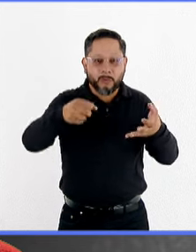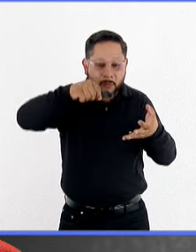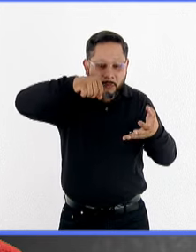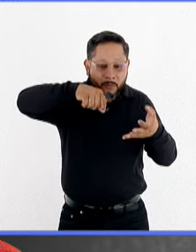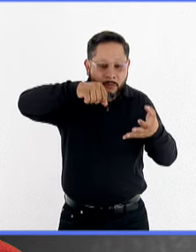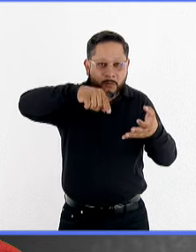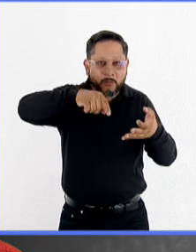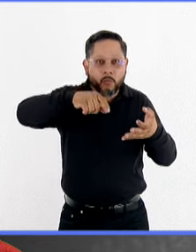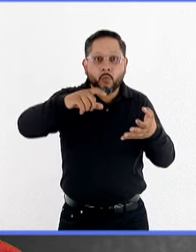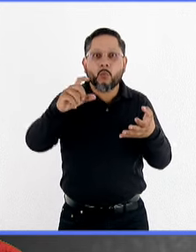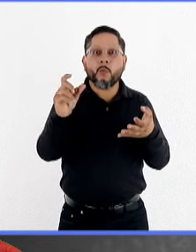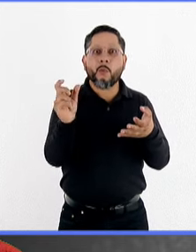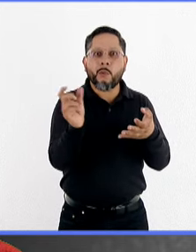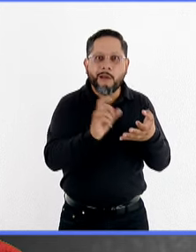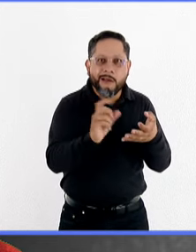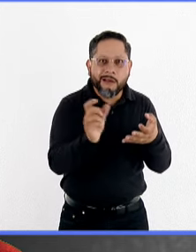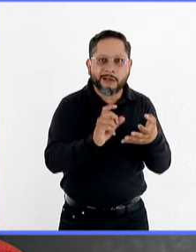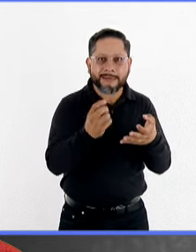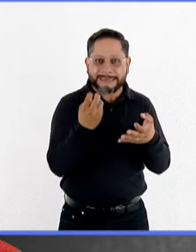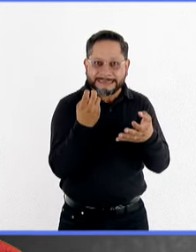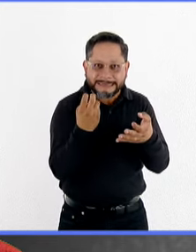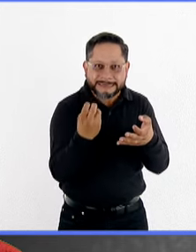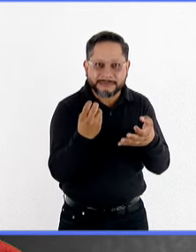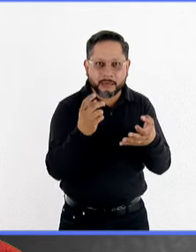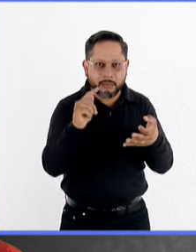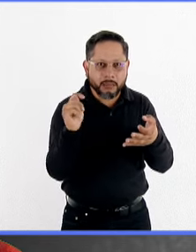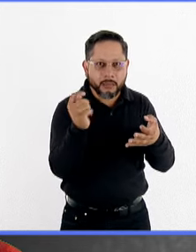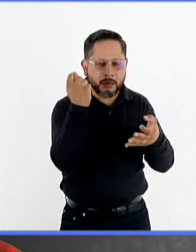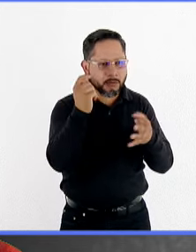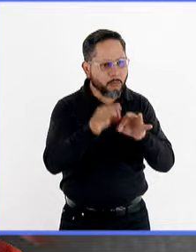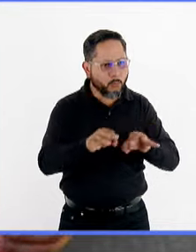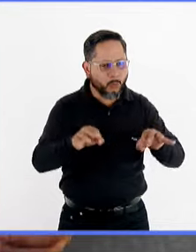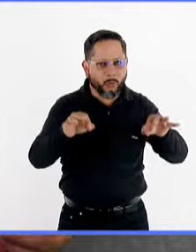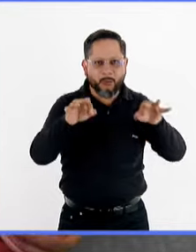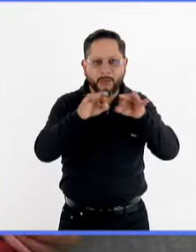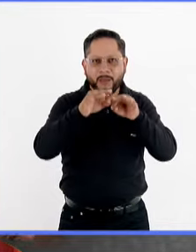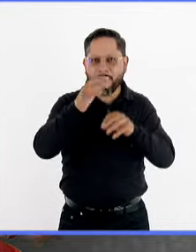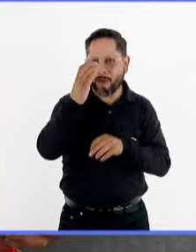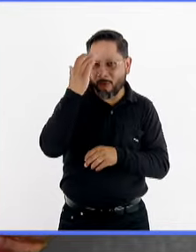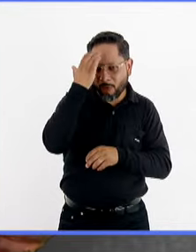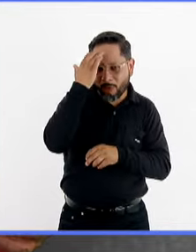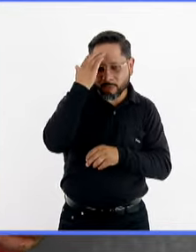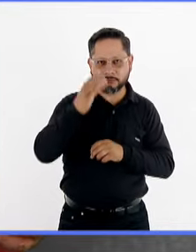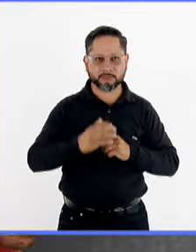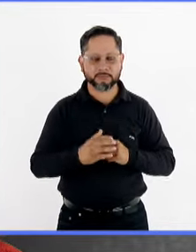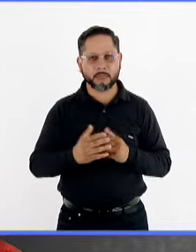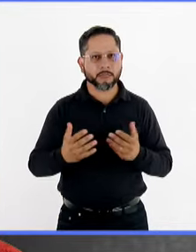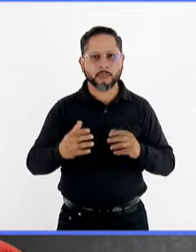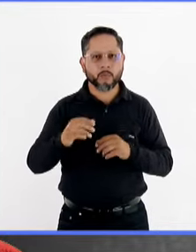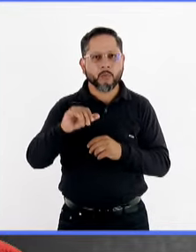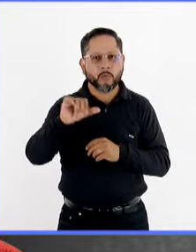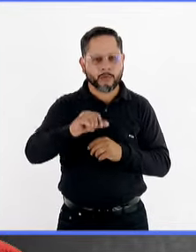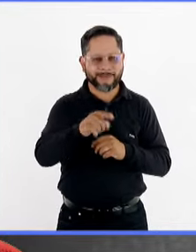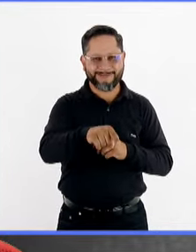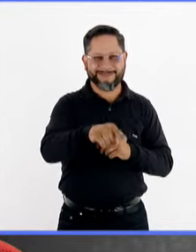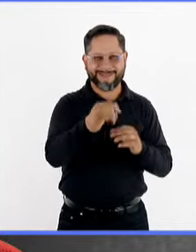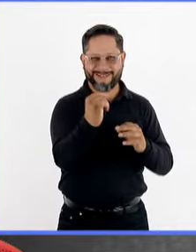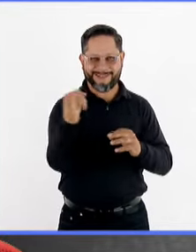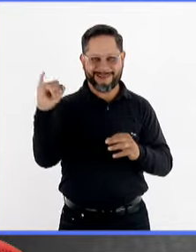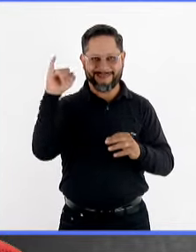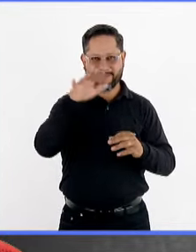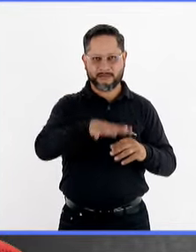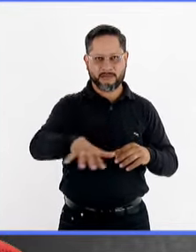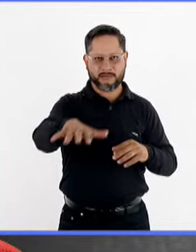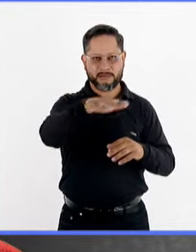Entonces, las técnicas de horticultura se vuelven fundamentales. Hoy en día, un jardín botánico